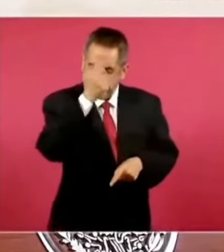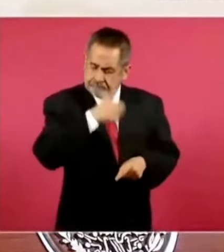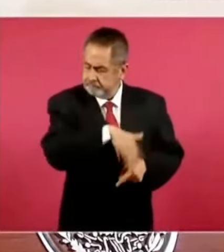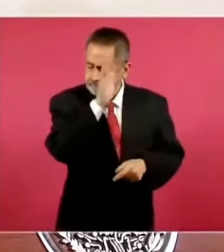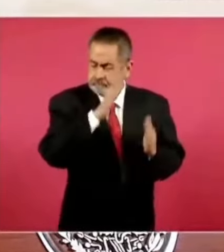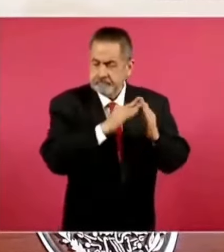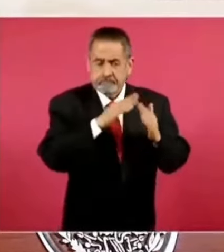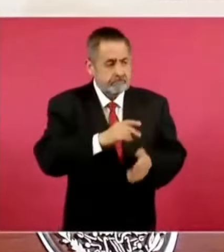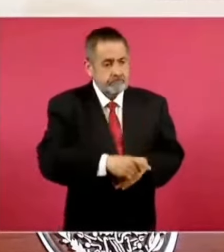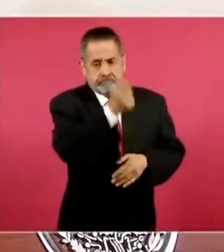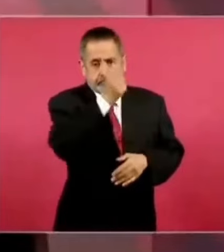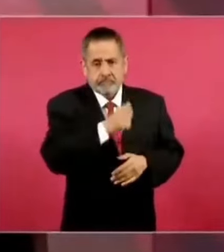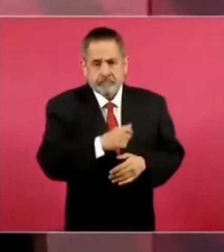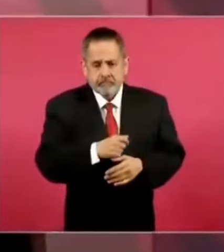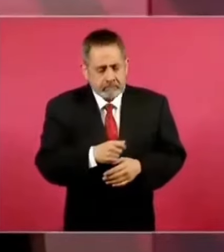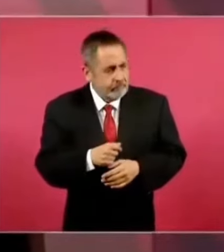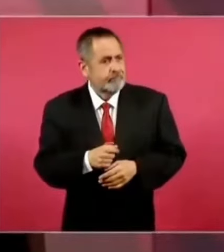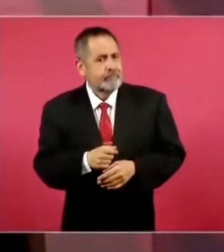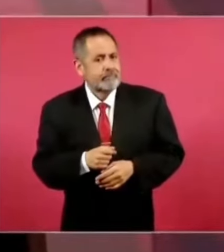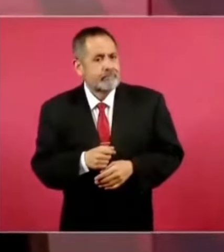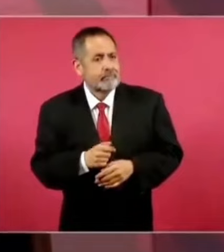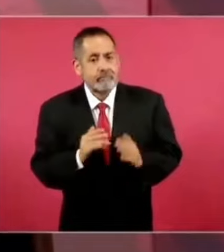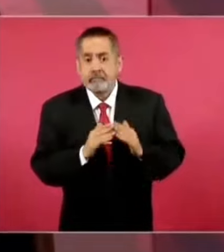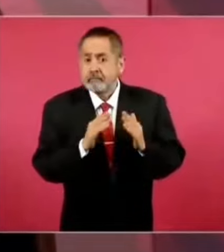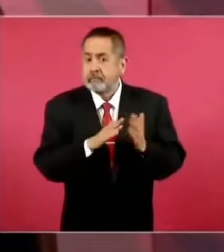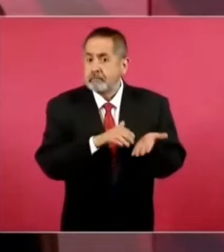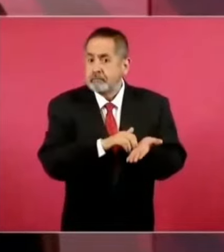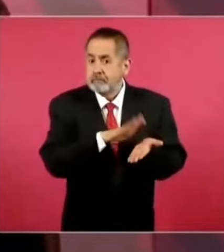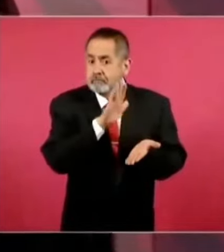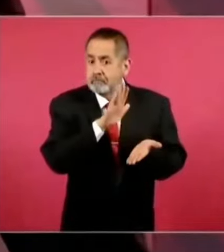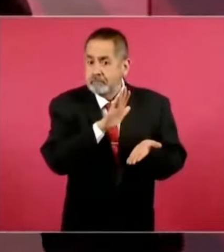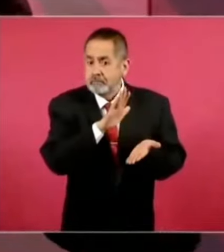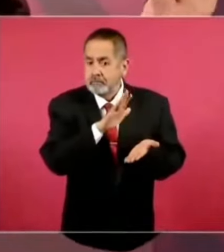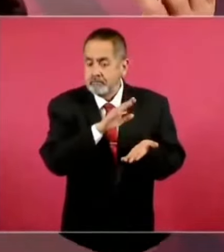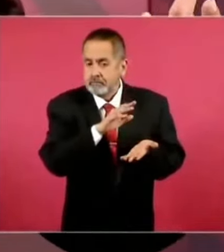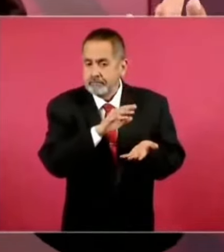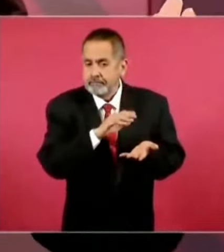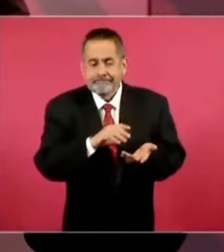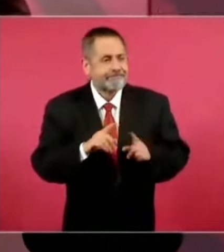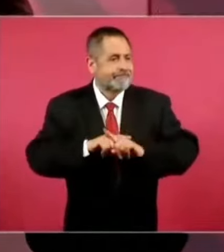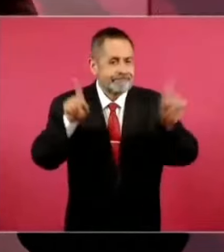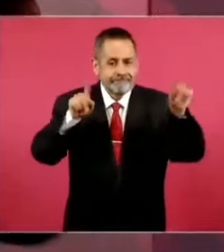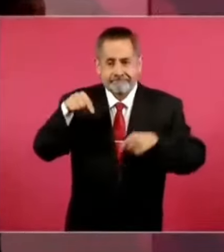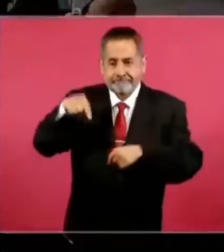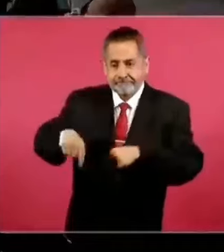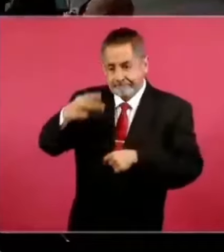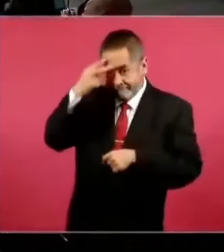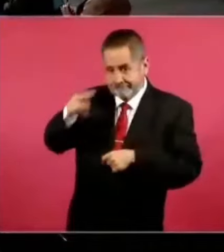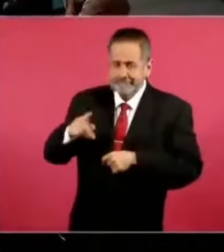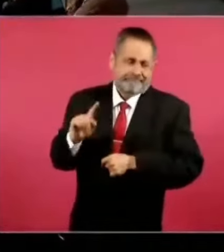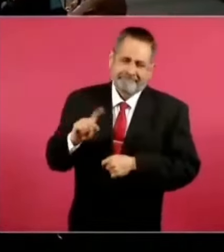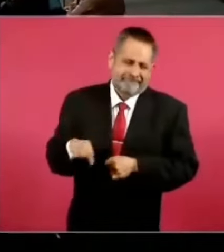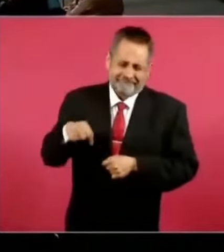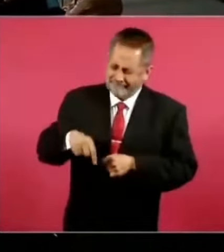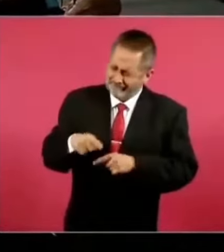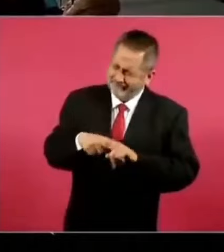Y lo sacaron de la casa. Aquí Es muy raro que eso